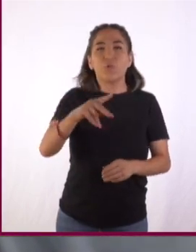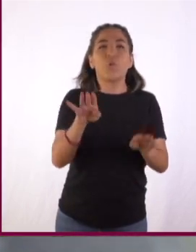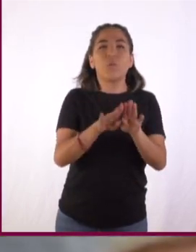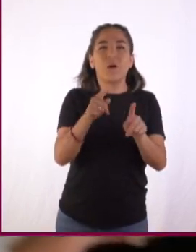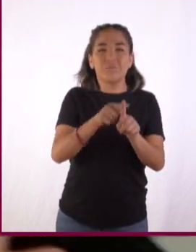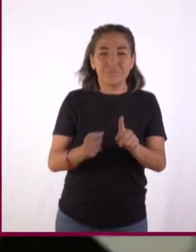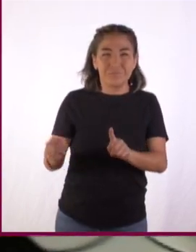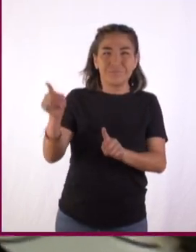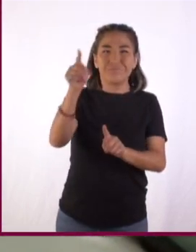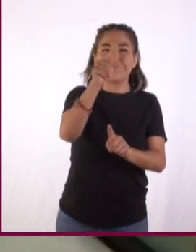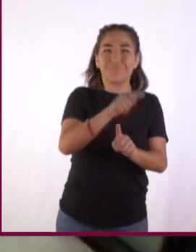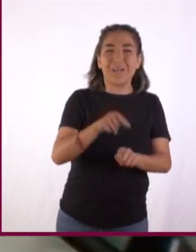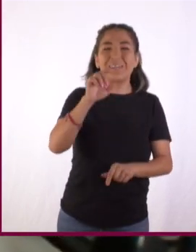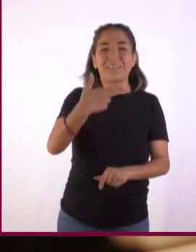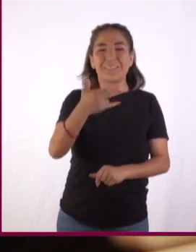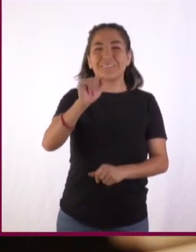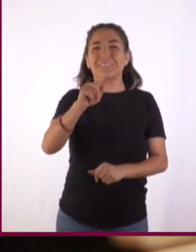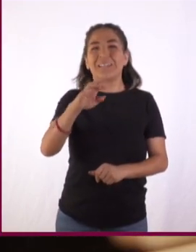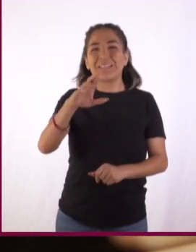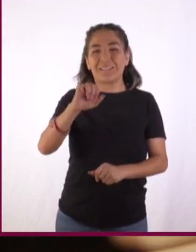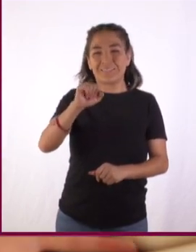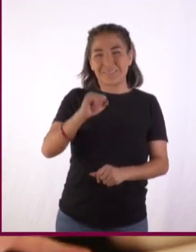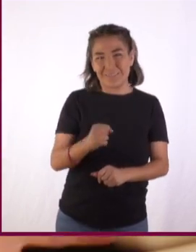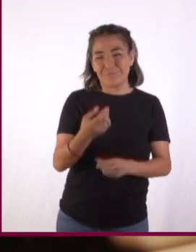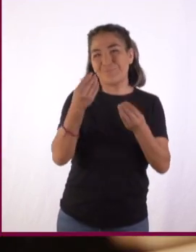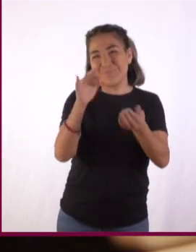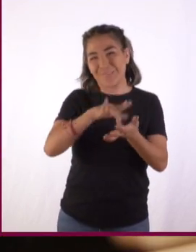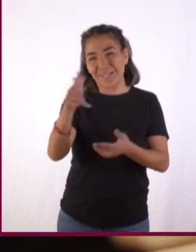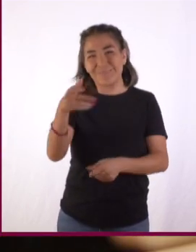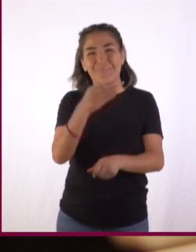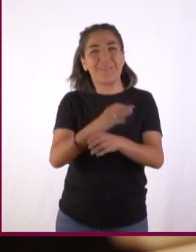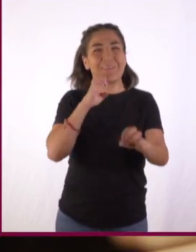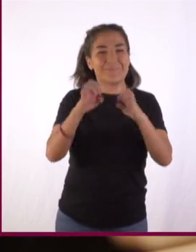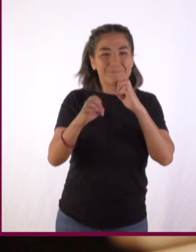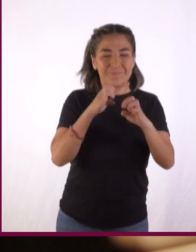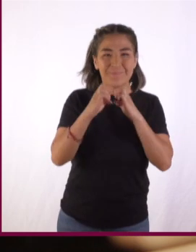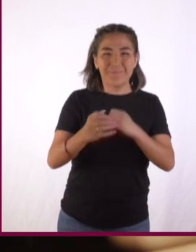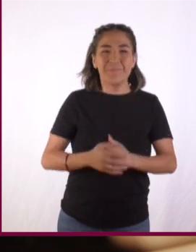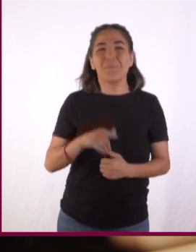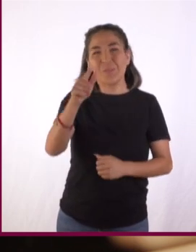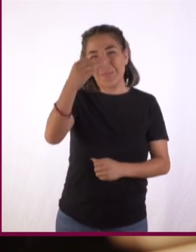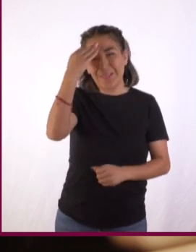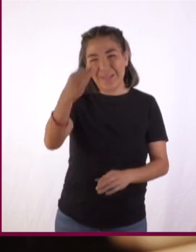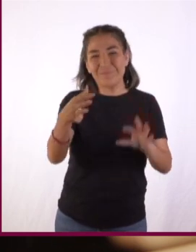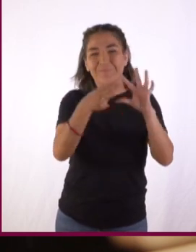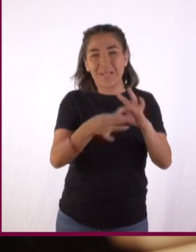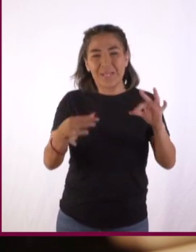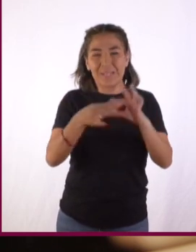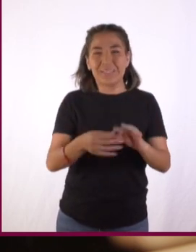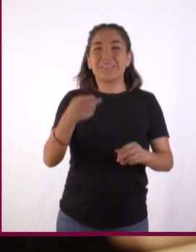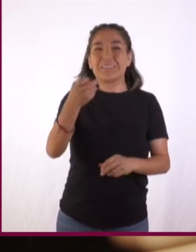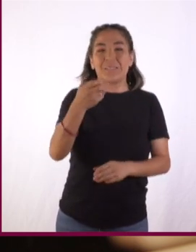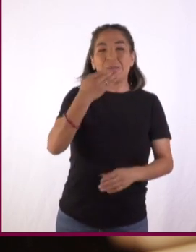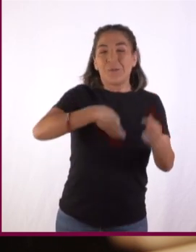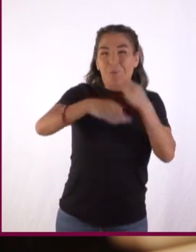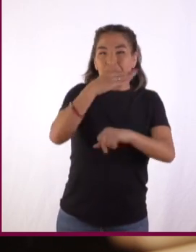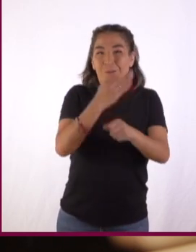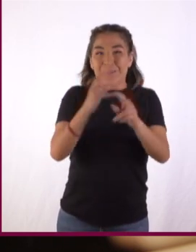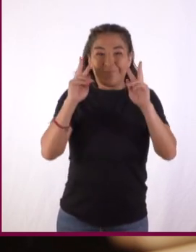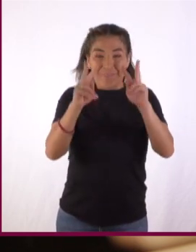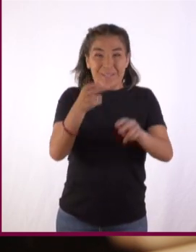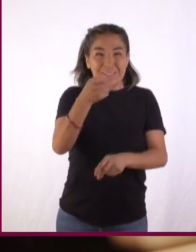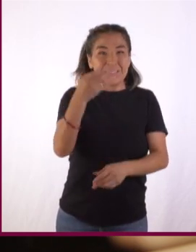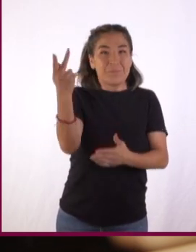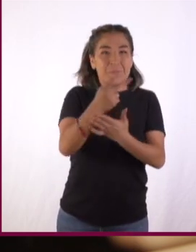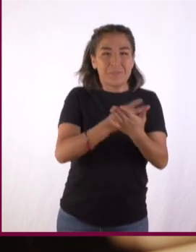en su ciclo de histéresis. Pues maestro, muchísimas gracias por su tiempo y por esta entrevista. De verdad creo que para todos